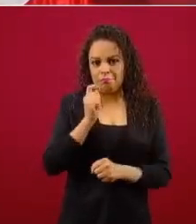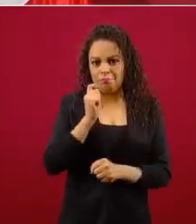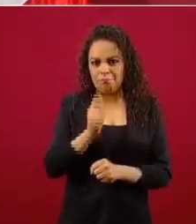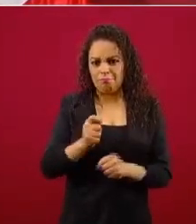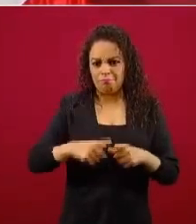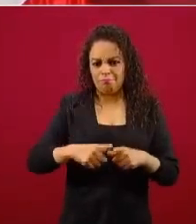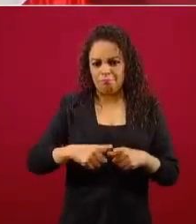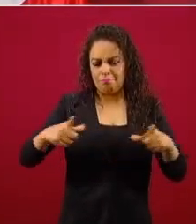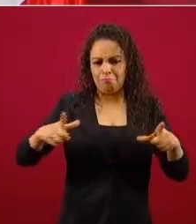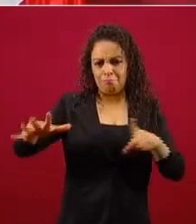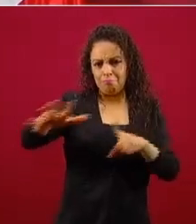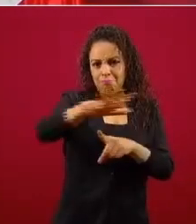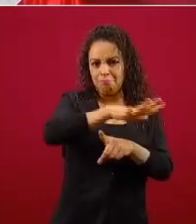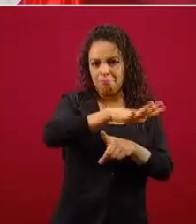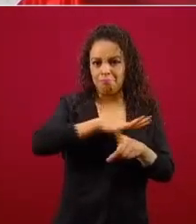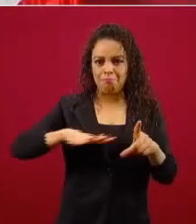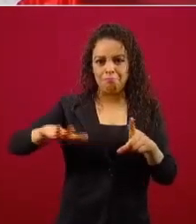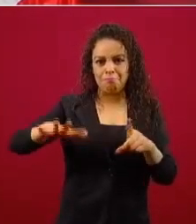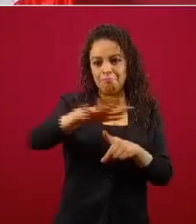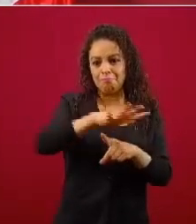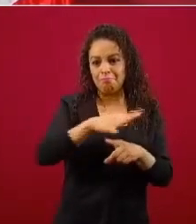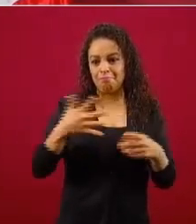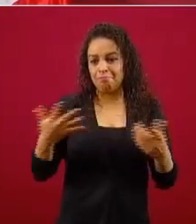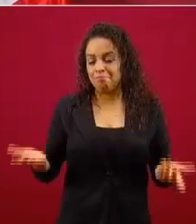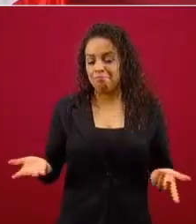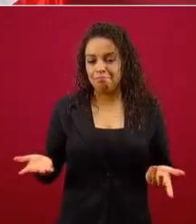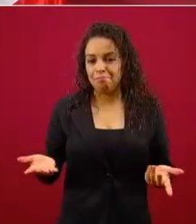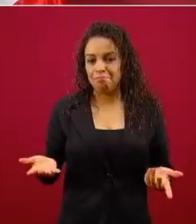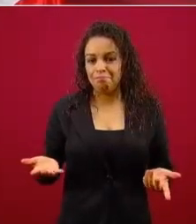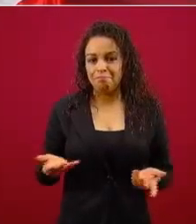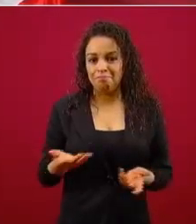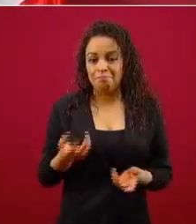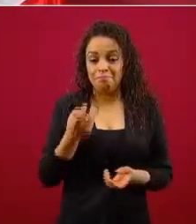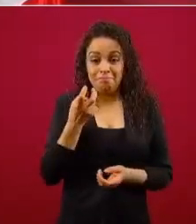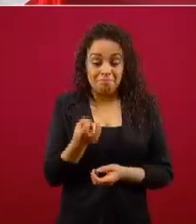el almanaque, o sea, ya la verdad,